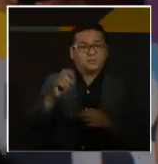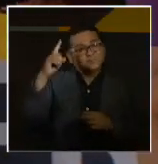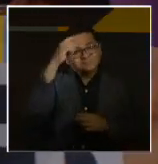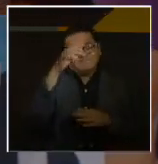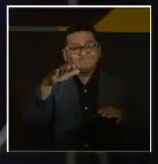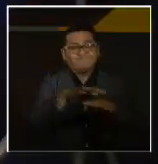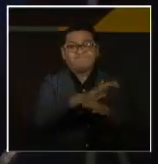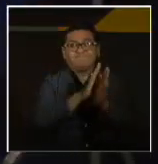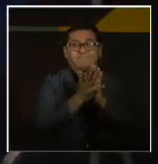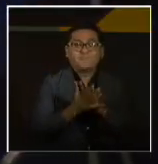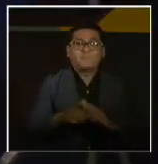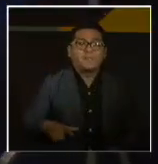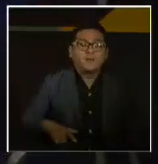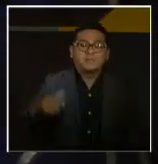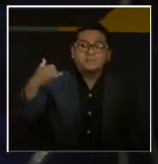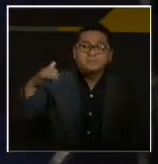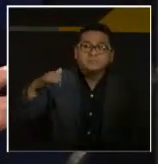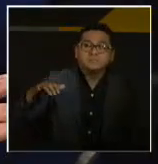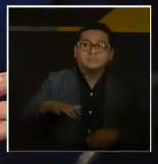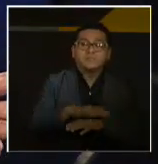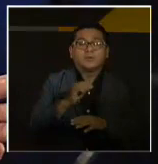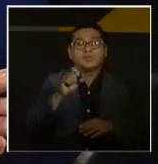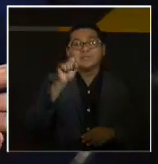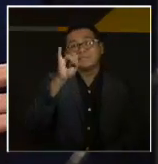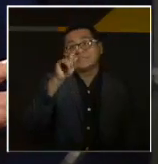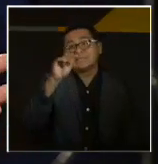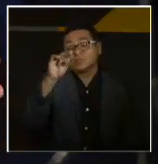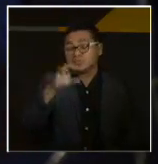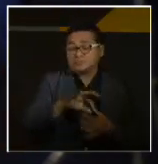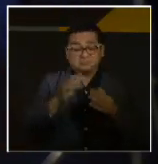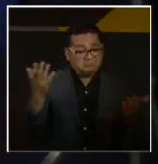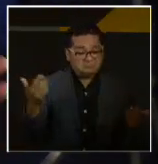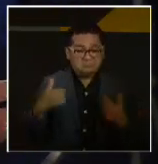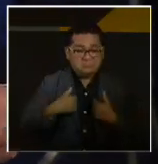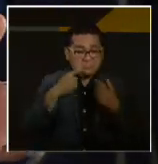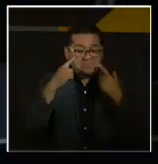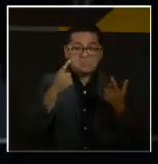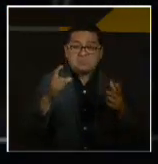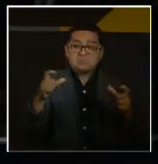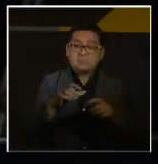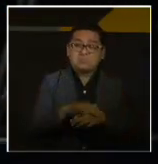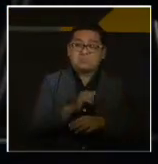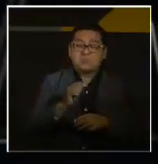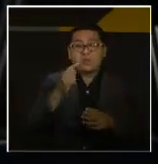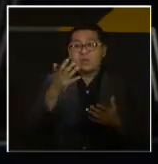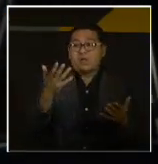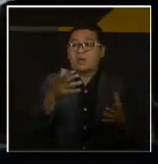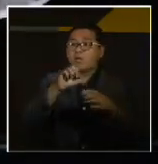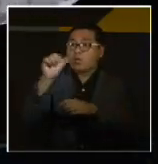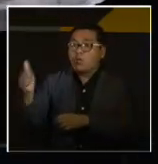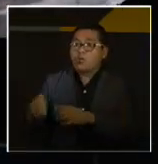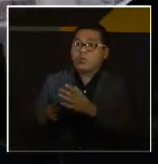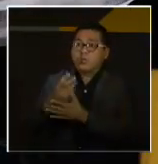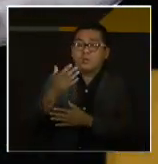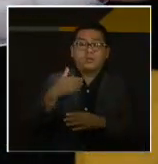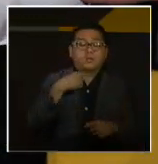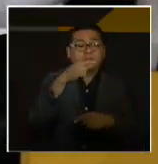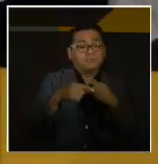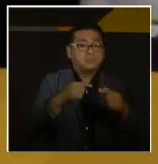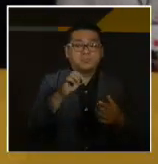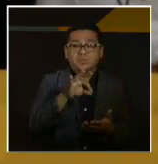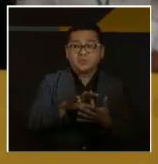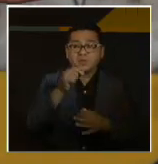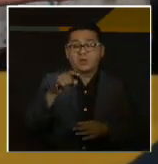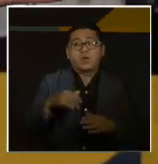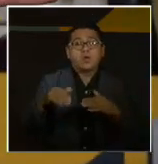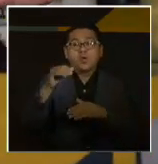condiciones cambiaron. El gobierno del estado sacó el sistema de transporte Citur. Me vi en la disyuntiva de presentar una controversia constitucional